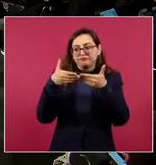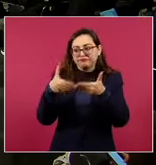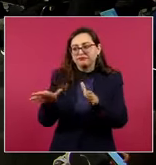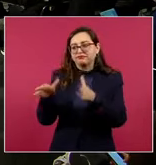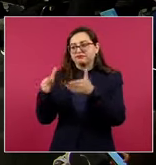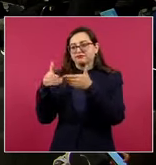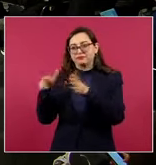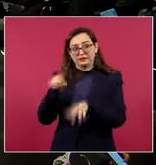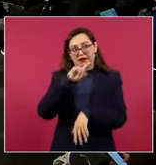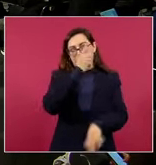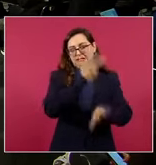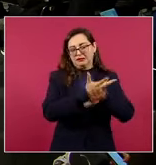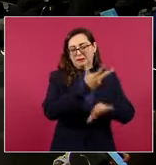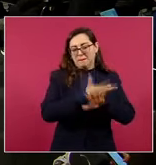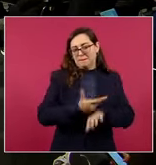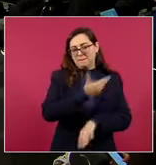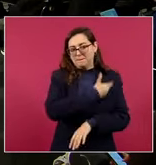¿Dónde está la democracia